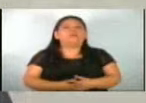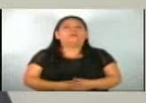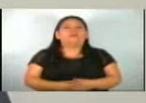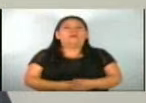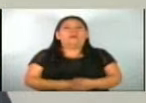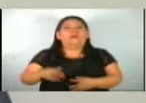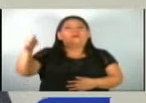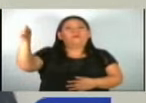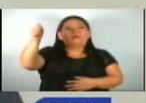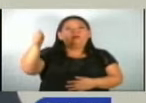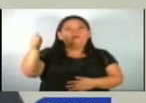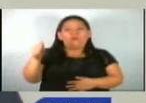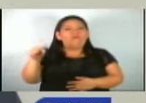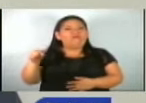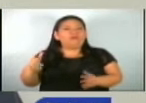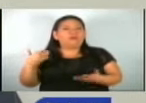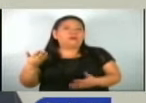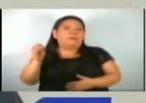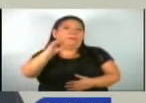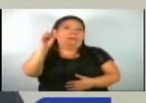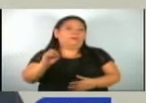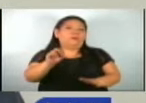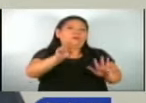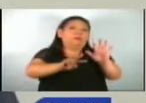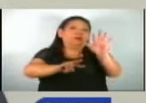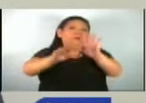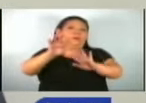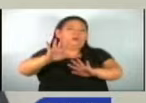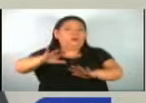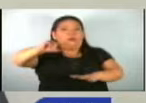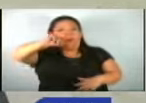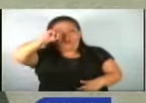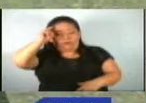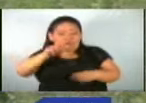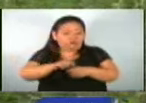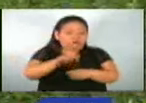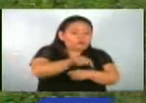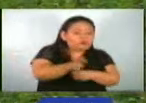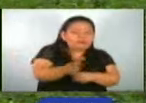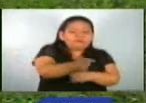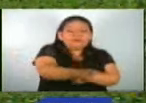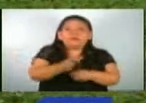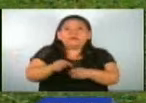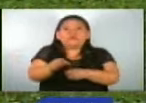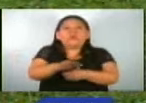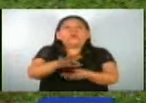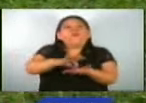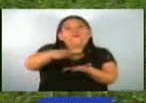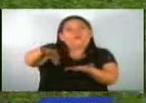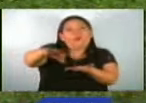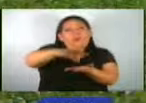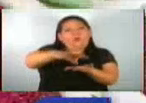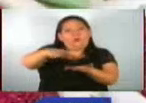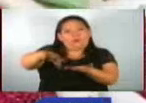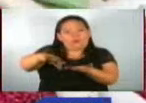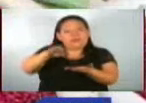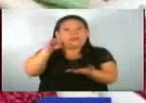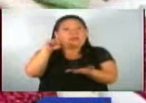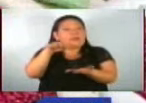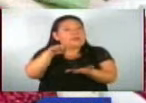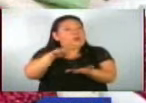agosto se siembra el 75% de la producción de frijol. El frijol